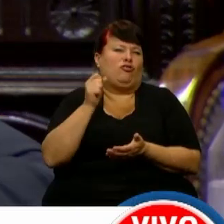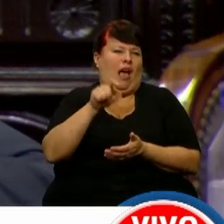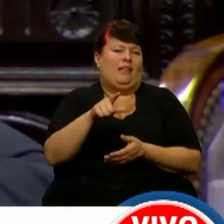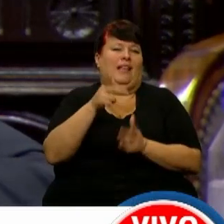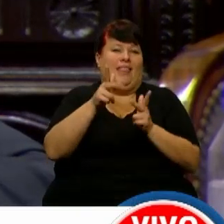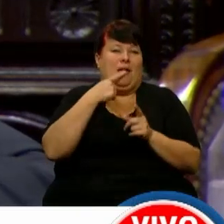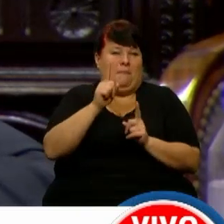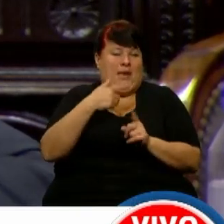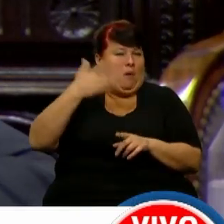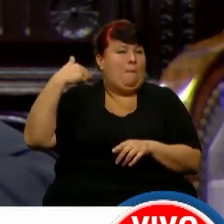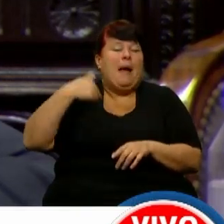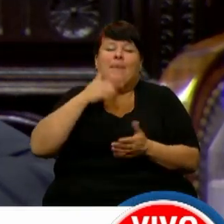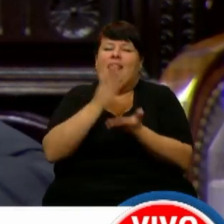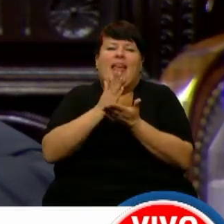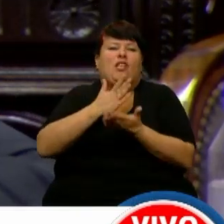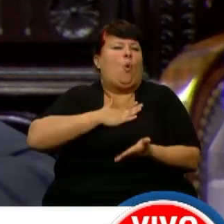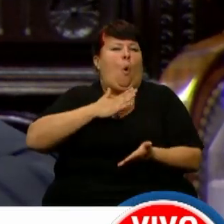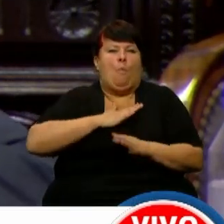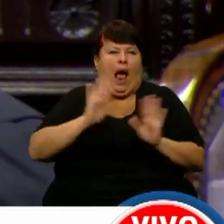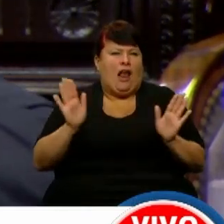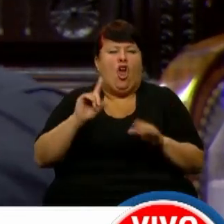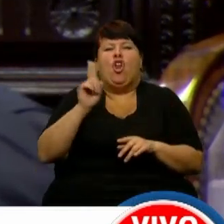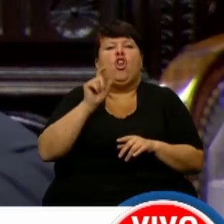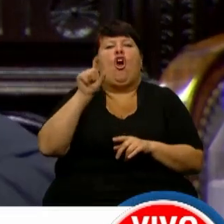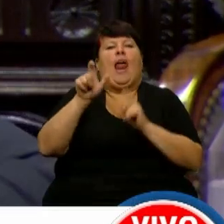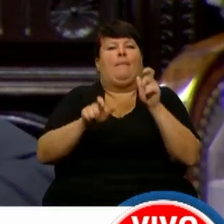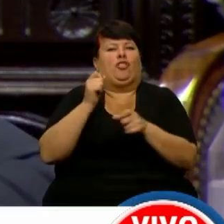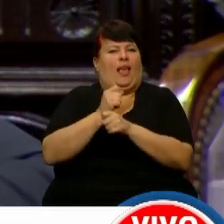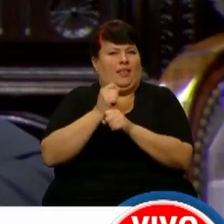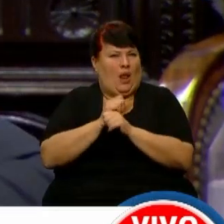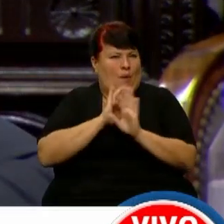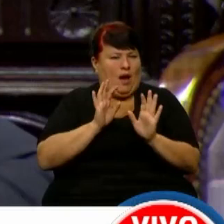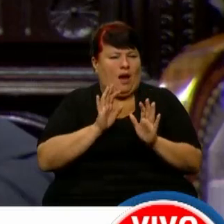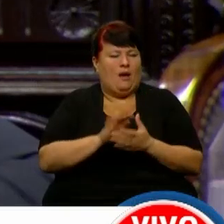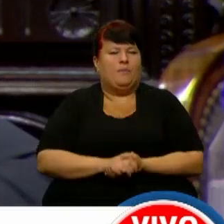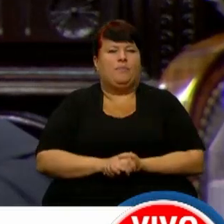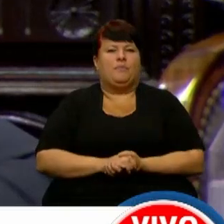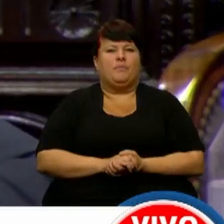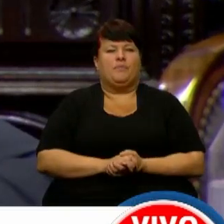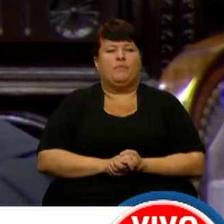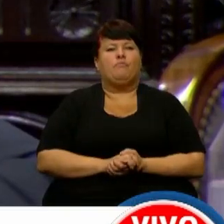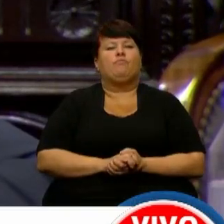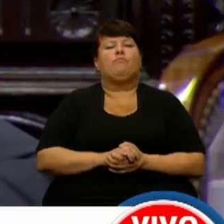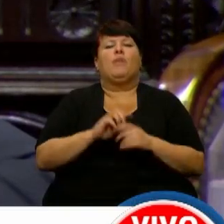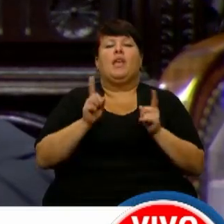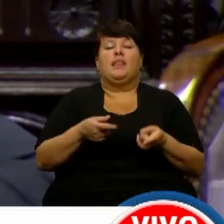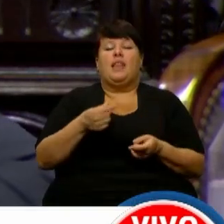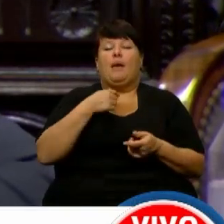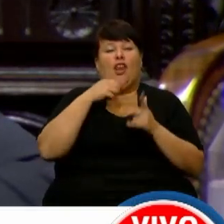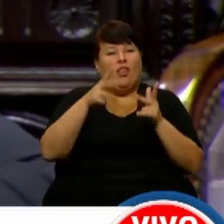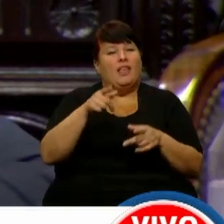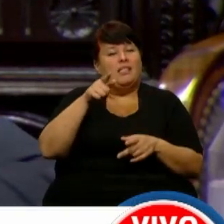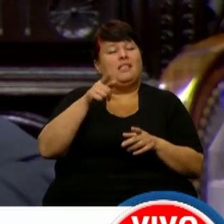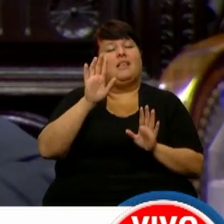como decía, que para mí son derechos humanos, no derechos de los trabajadores. Y en esto quiero decir que